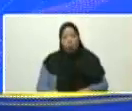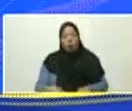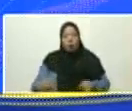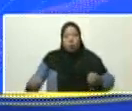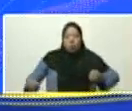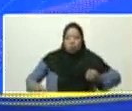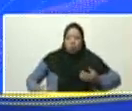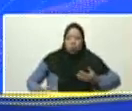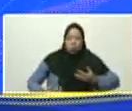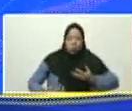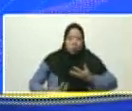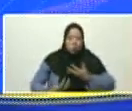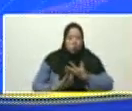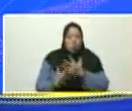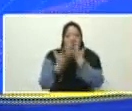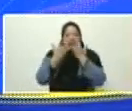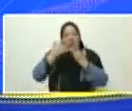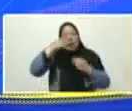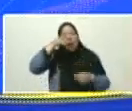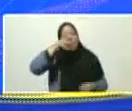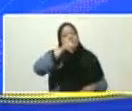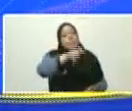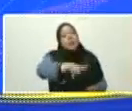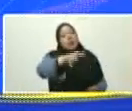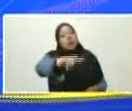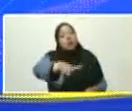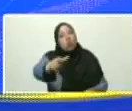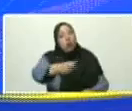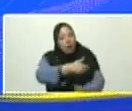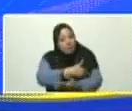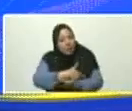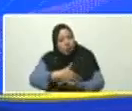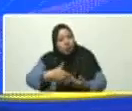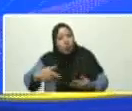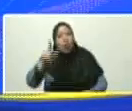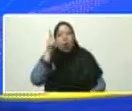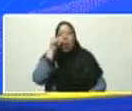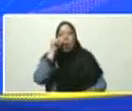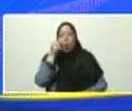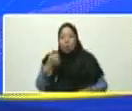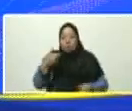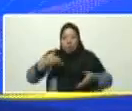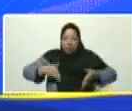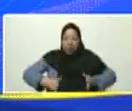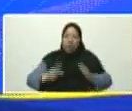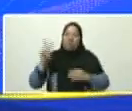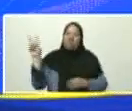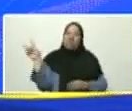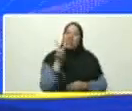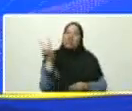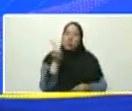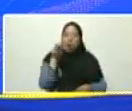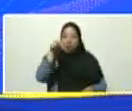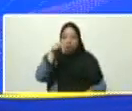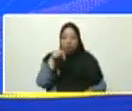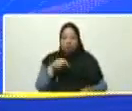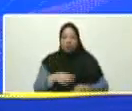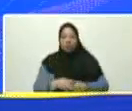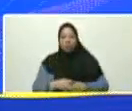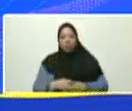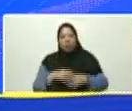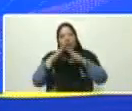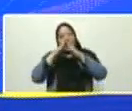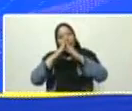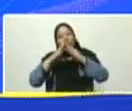e inspirando a millones de hombres y mujeres en su tierra natal, Venezuela, y en